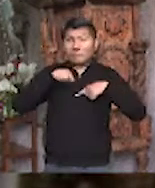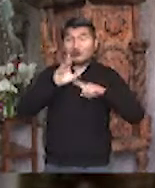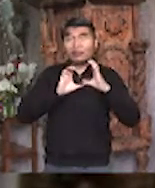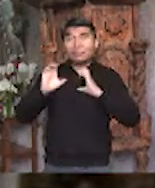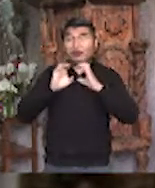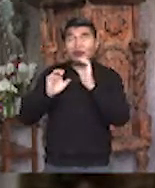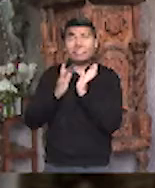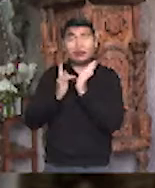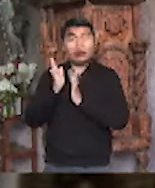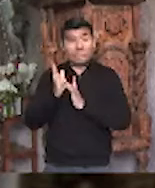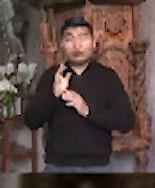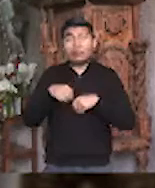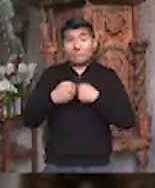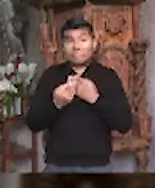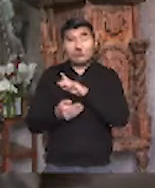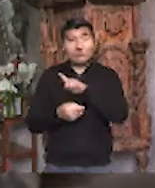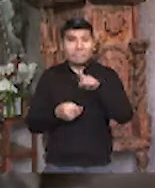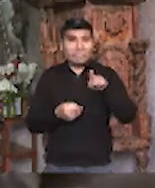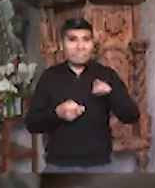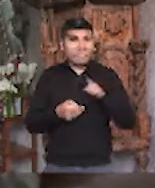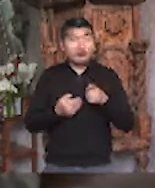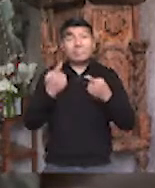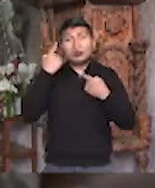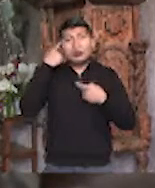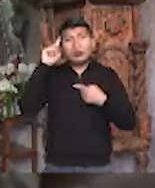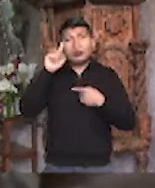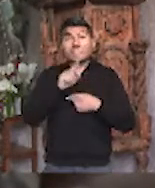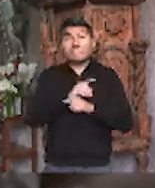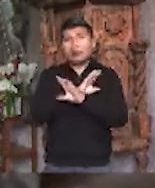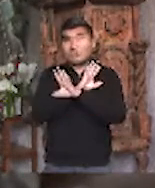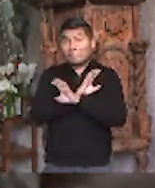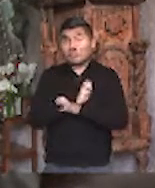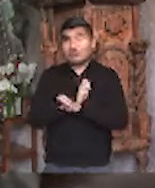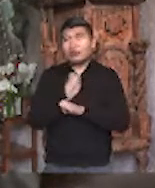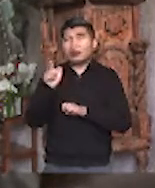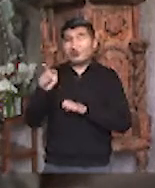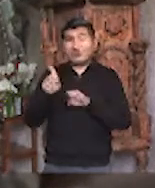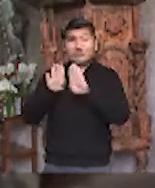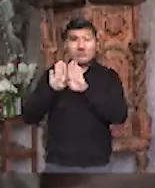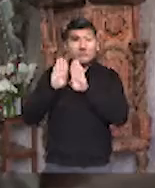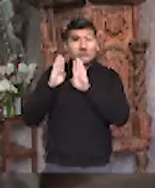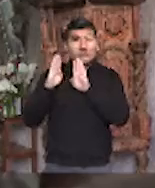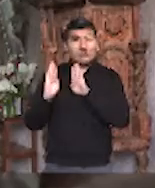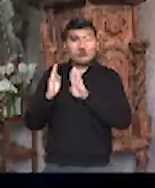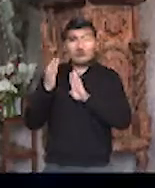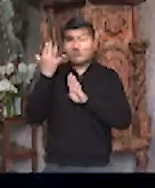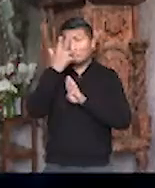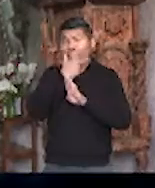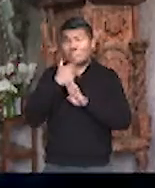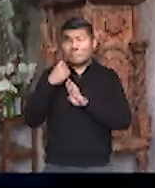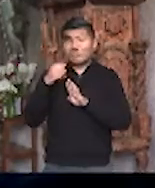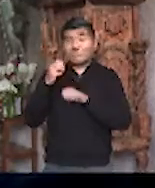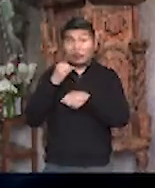como ustedes al atravesar el umbral de aquella puerta de esta bella basílica